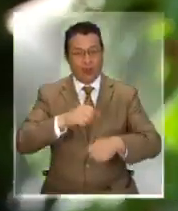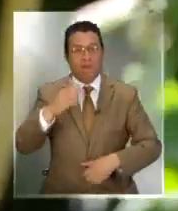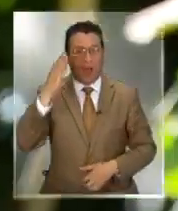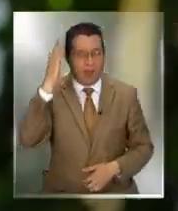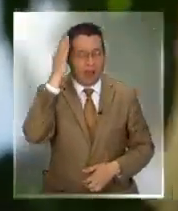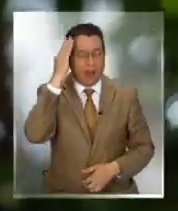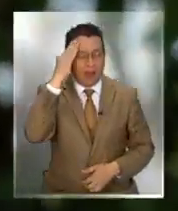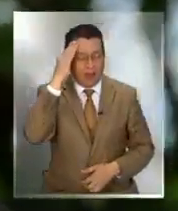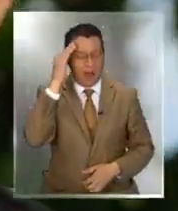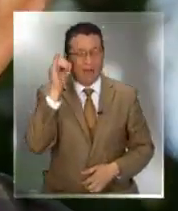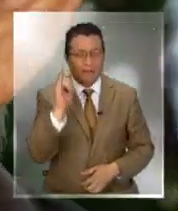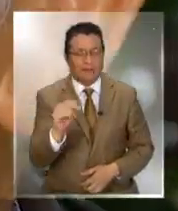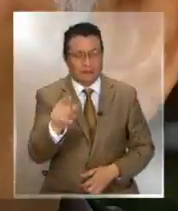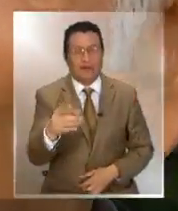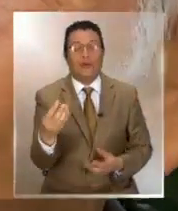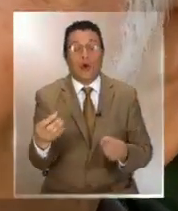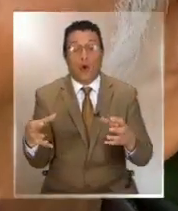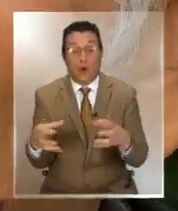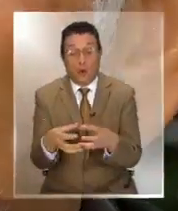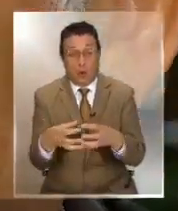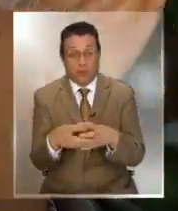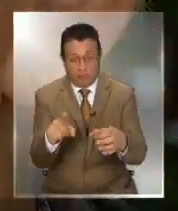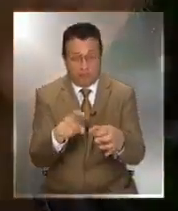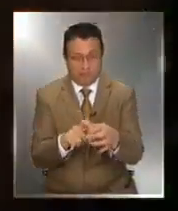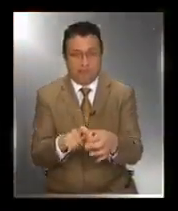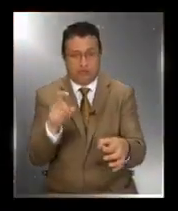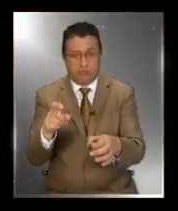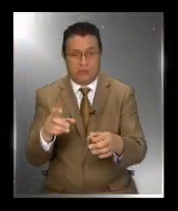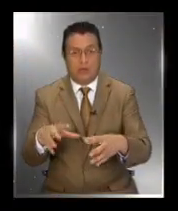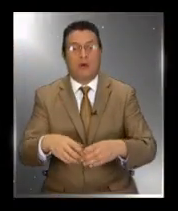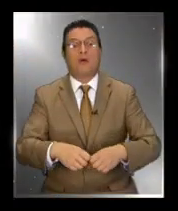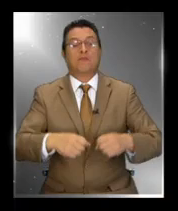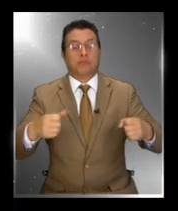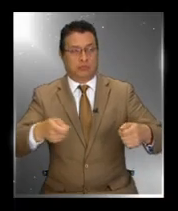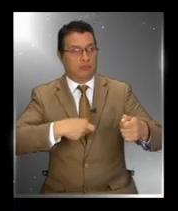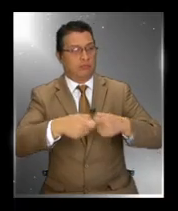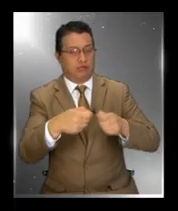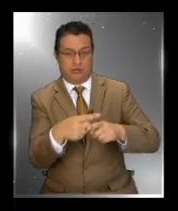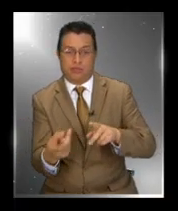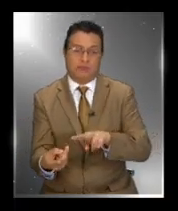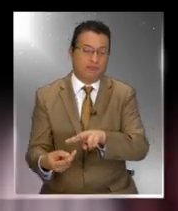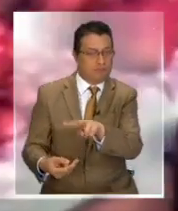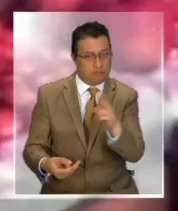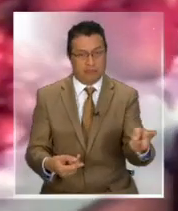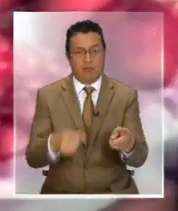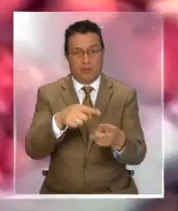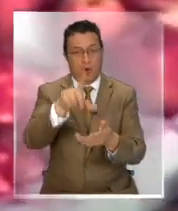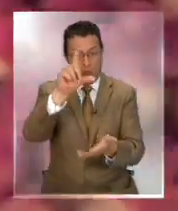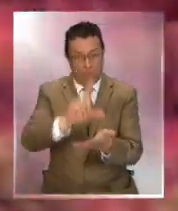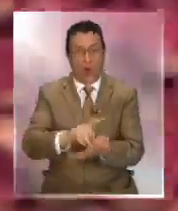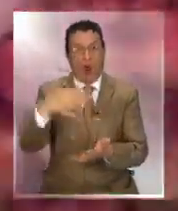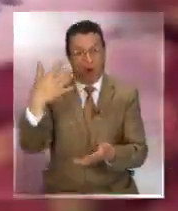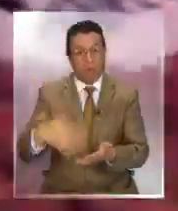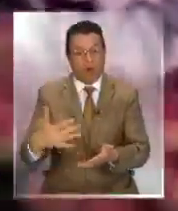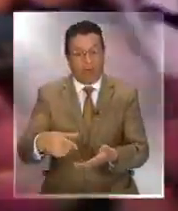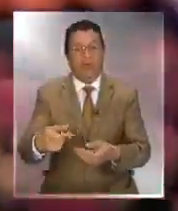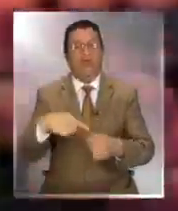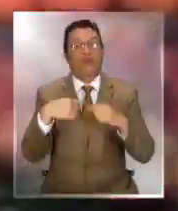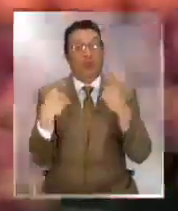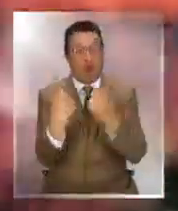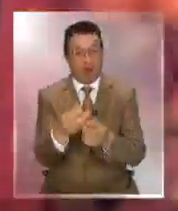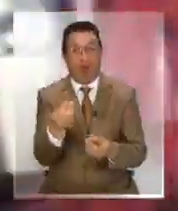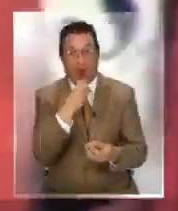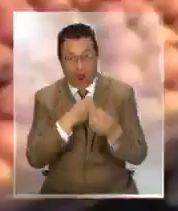historia de cómo un grupo de disidentes levantó un imperio comercial y un lugar clave para la mesa de las familias